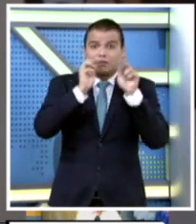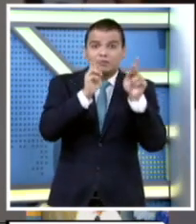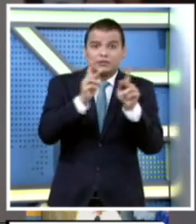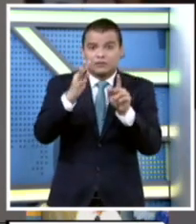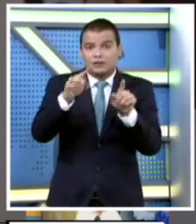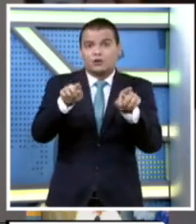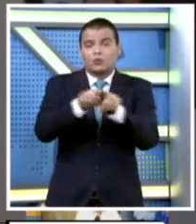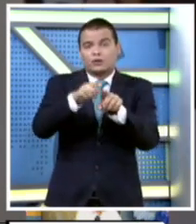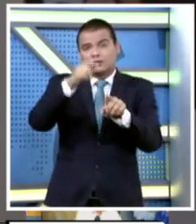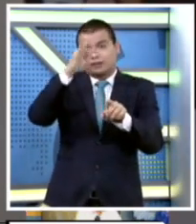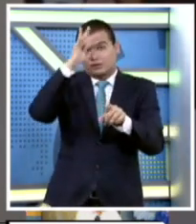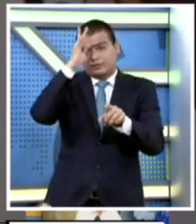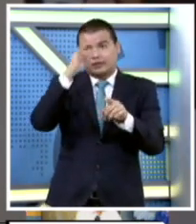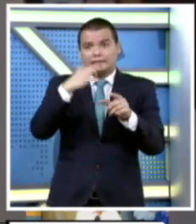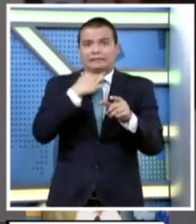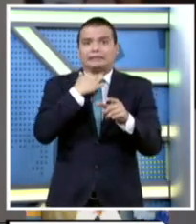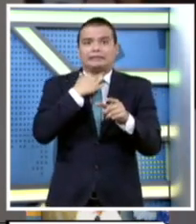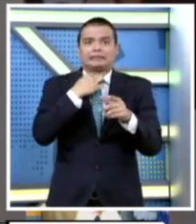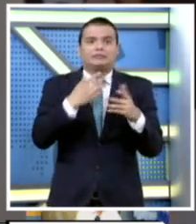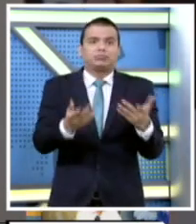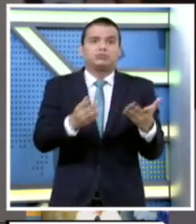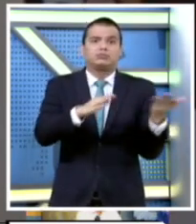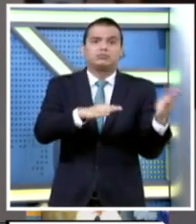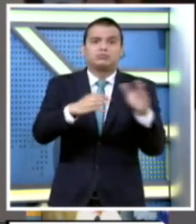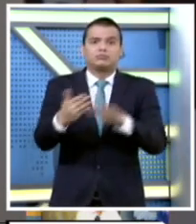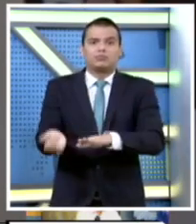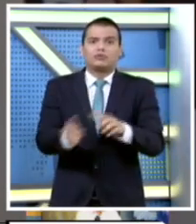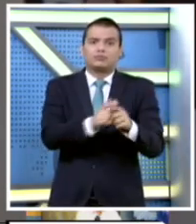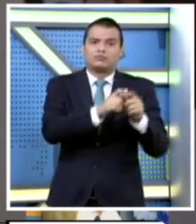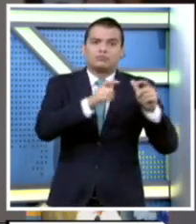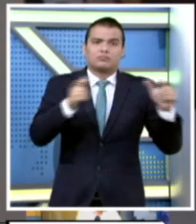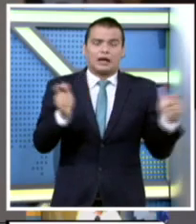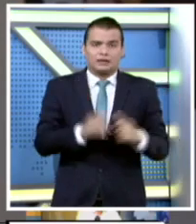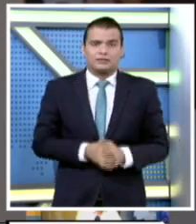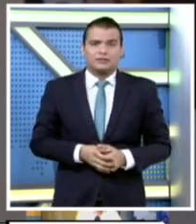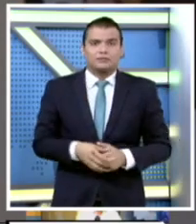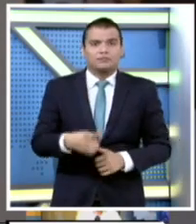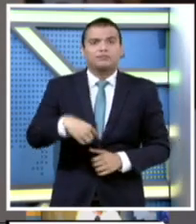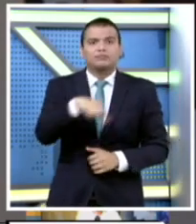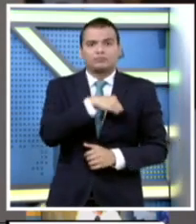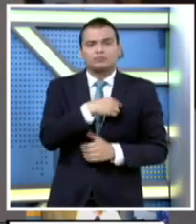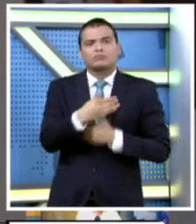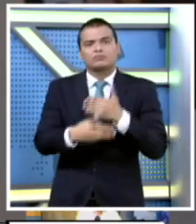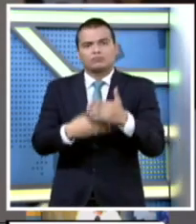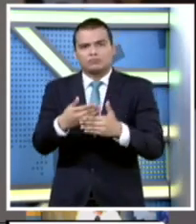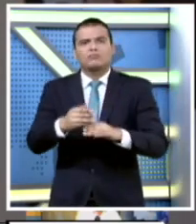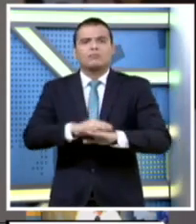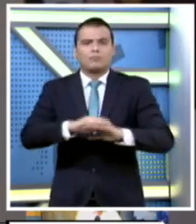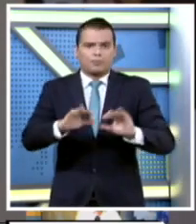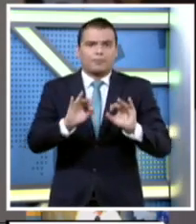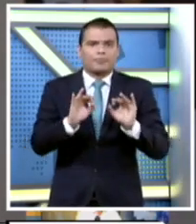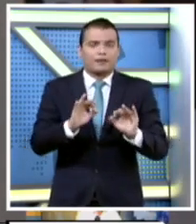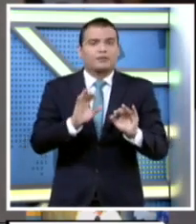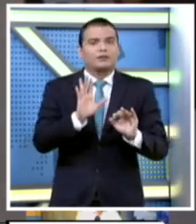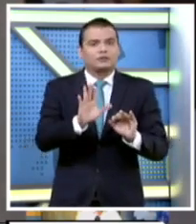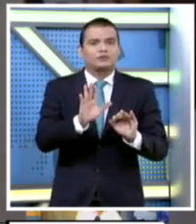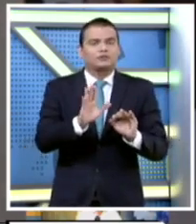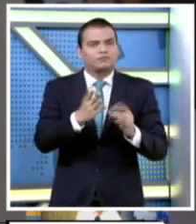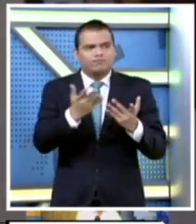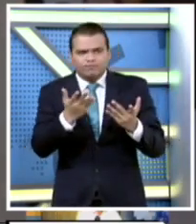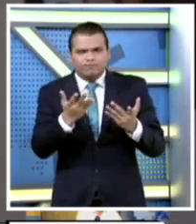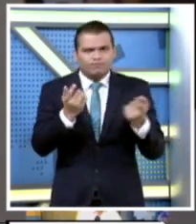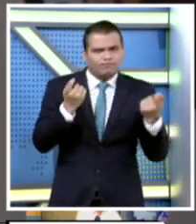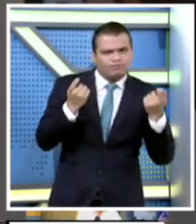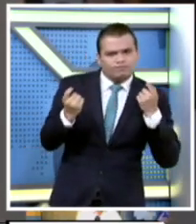salud y morirían muchas personas. La manera como lo hemos venido adelantando está bien, pero tendremos que siempre estar muy, muy